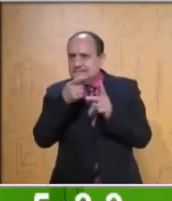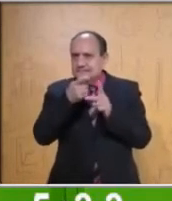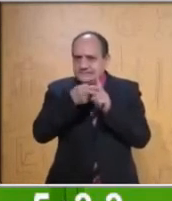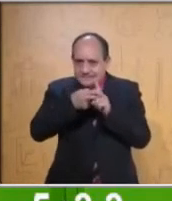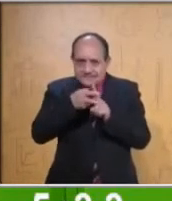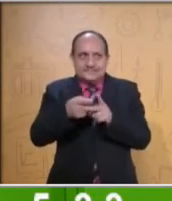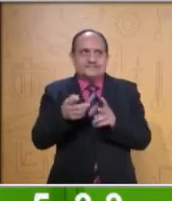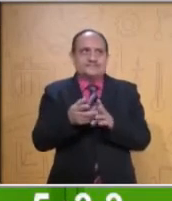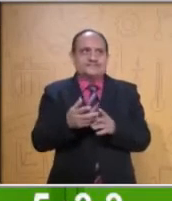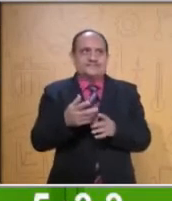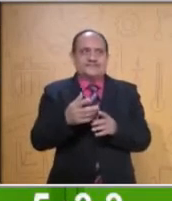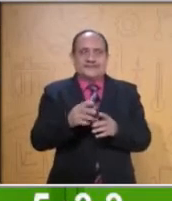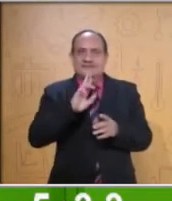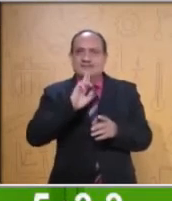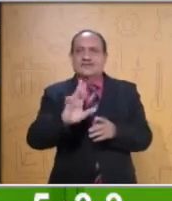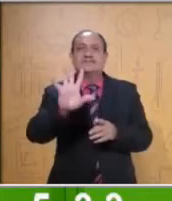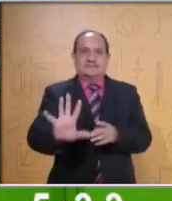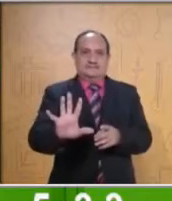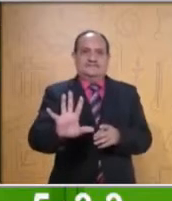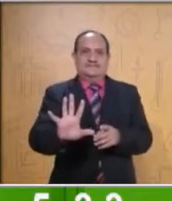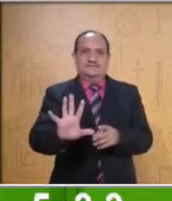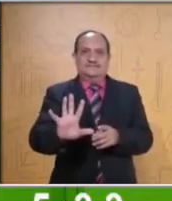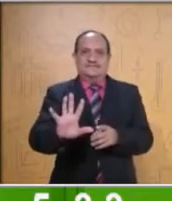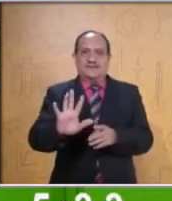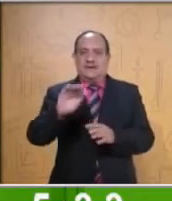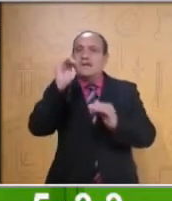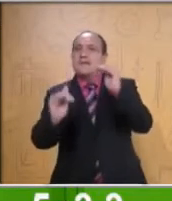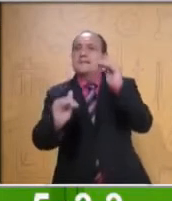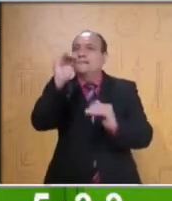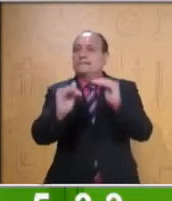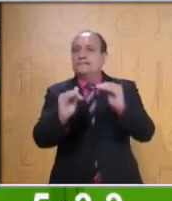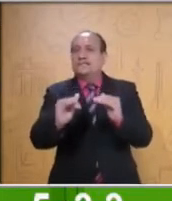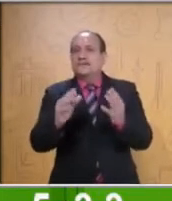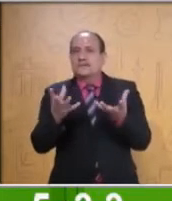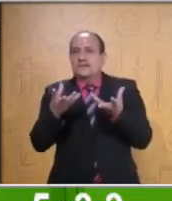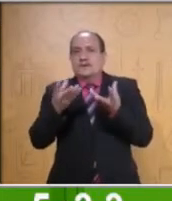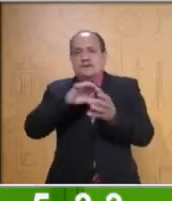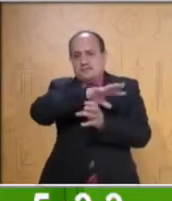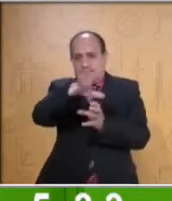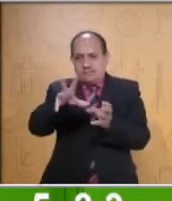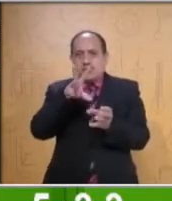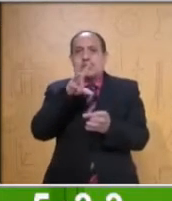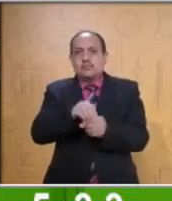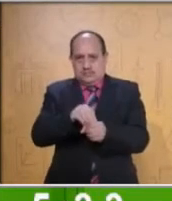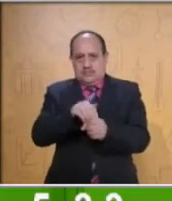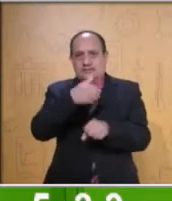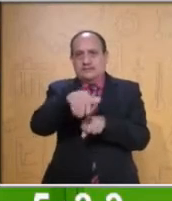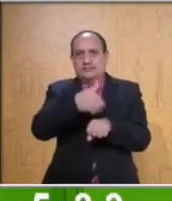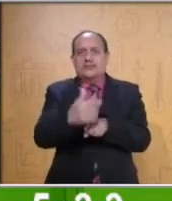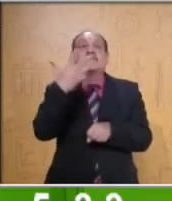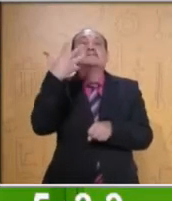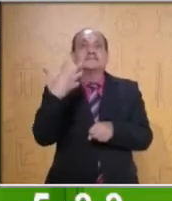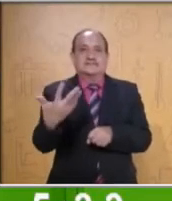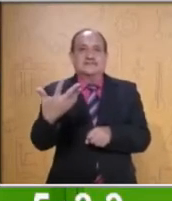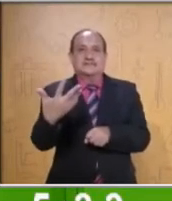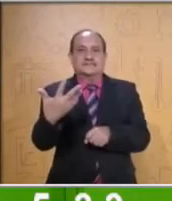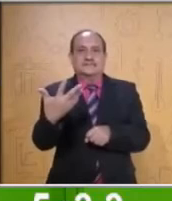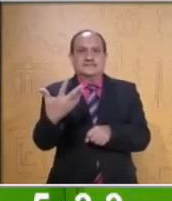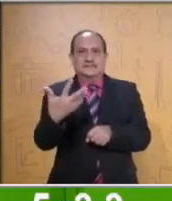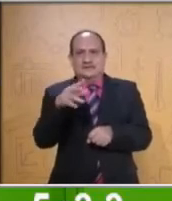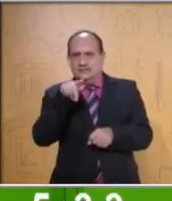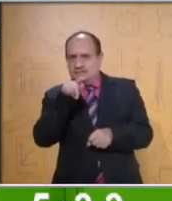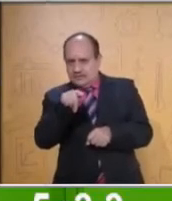es 5. Entonces, yo tengo que la media aritmética de ese conjunto de datos es 5. Si